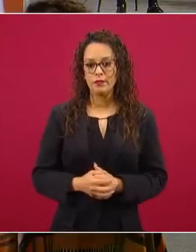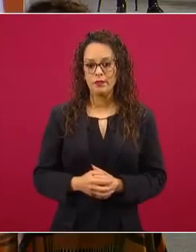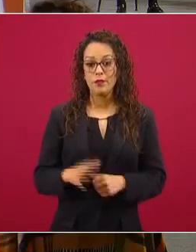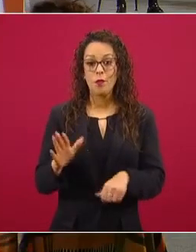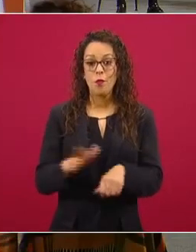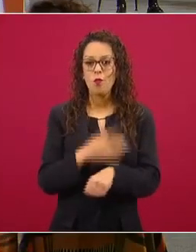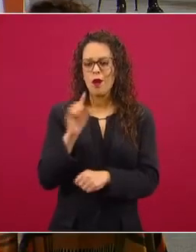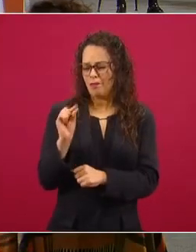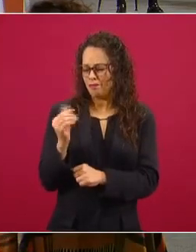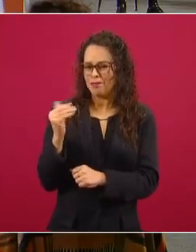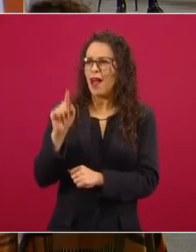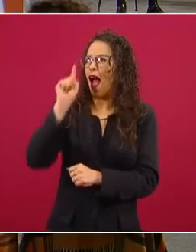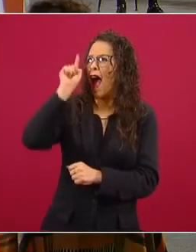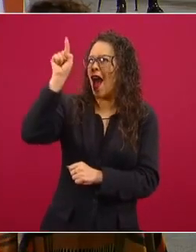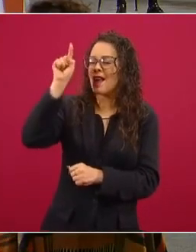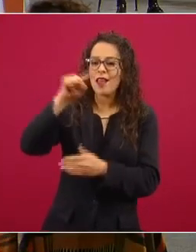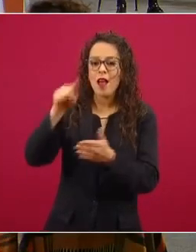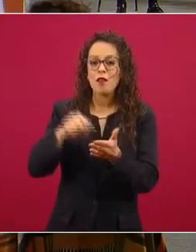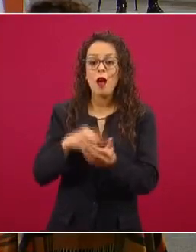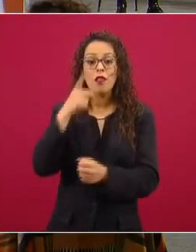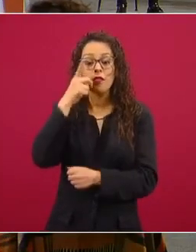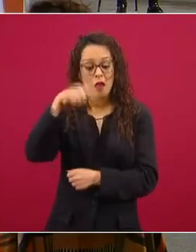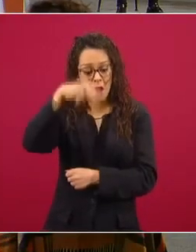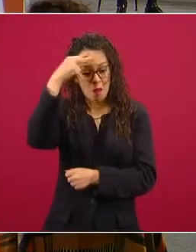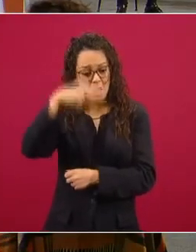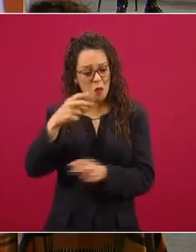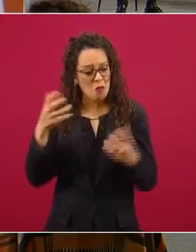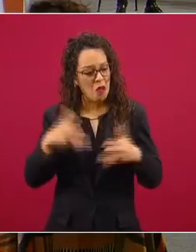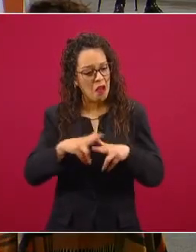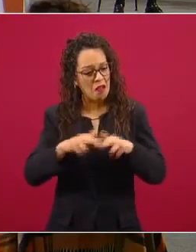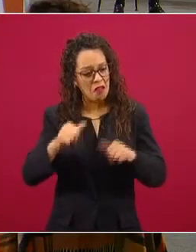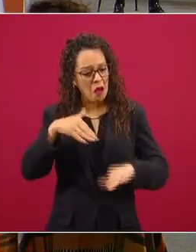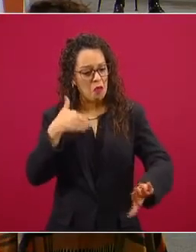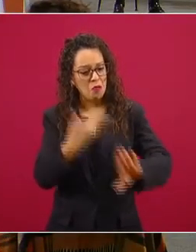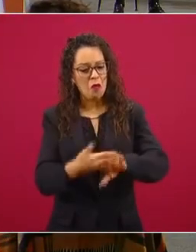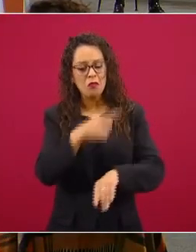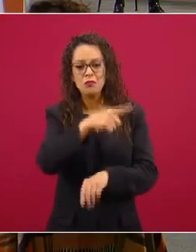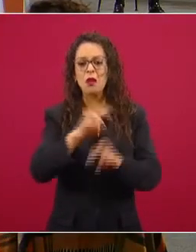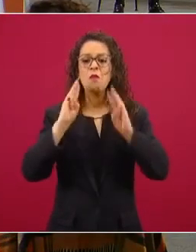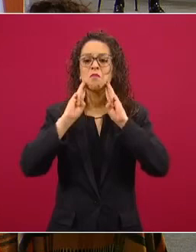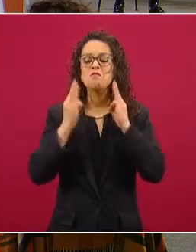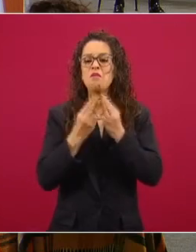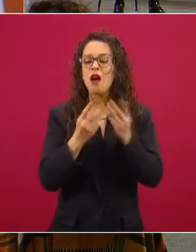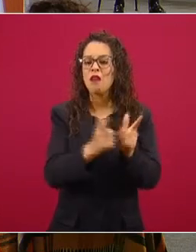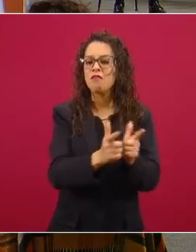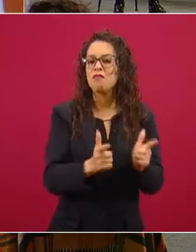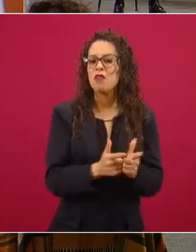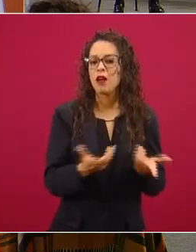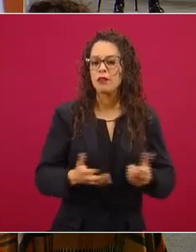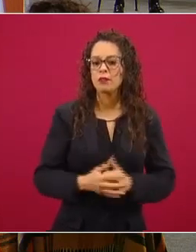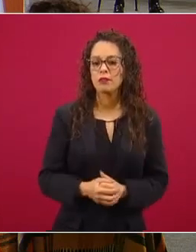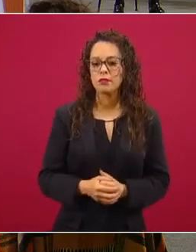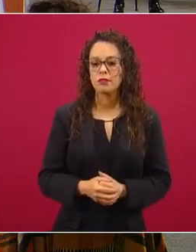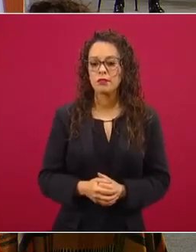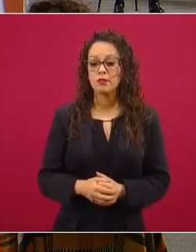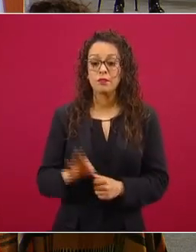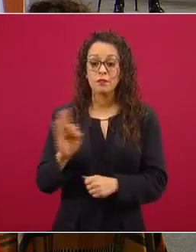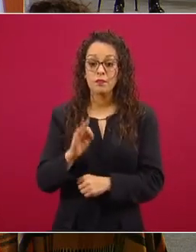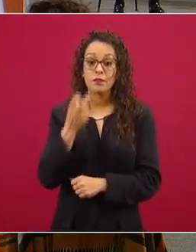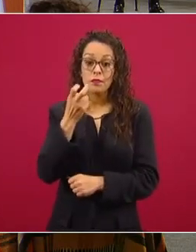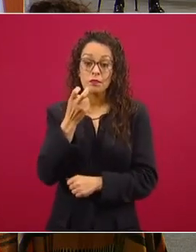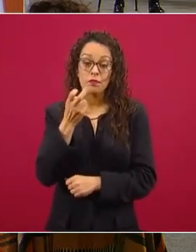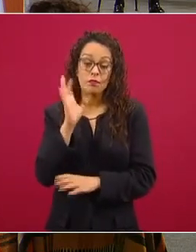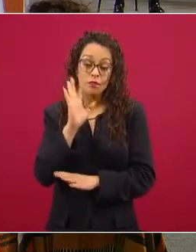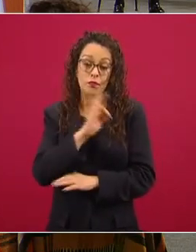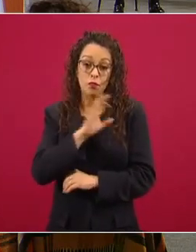allá de que no se hacía nada. A lo mejor era parte de la investigación que traían,